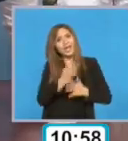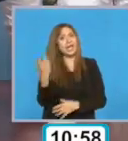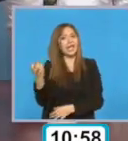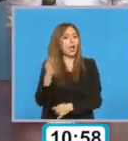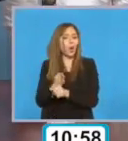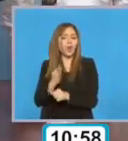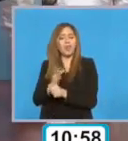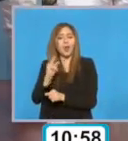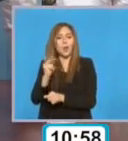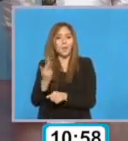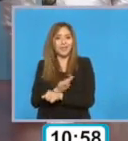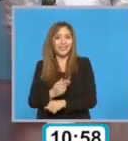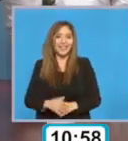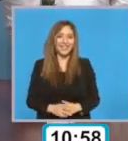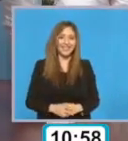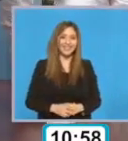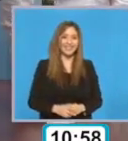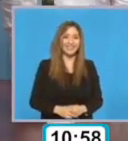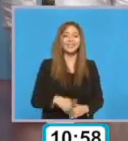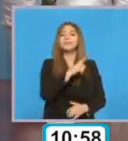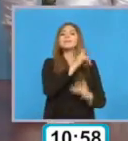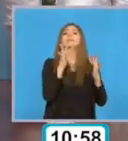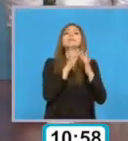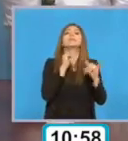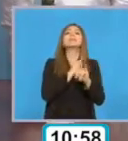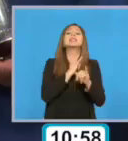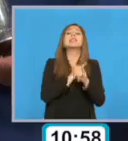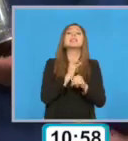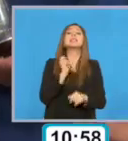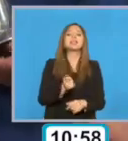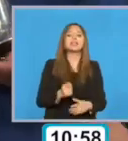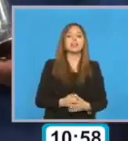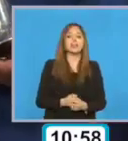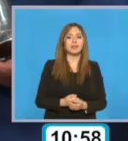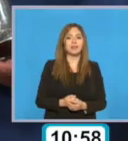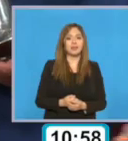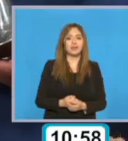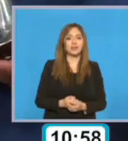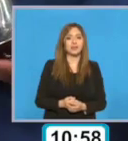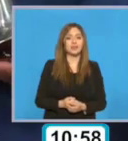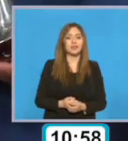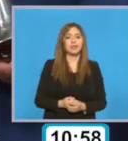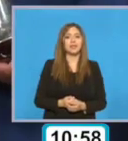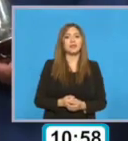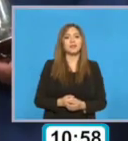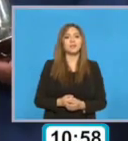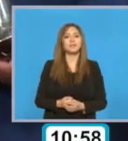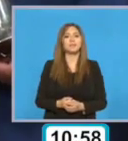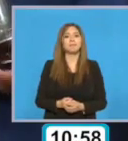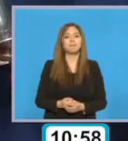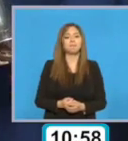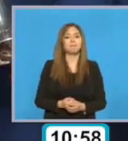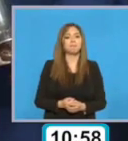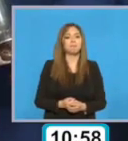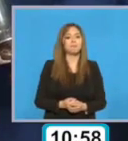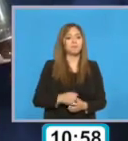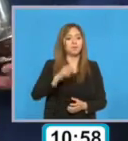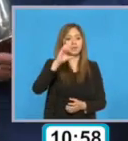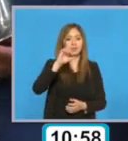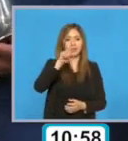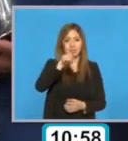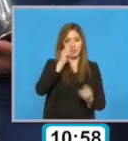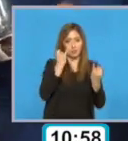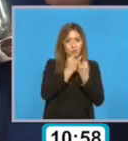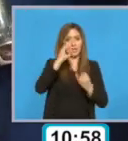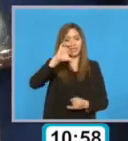momento. No pasa eso ahorita. Ahorita muy bien. no. Las redes sociales, chiquis, para que Mis estén al redes pendiente de sociales, todo. sí, mis redes sociales en Instagram y en